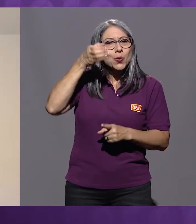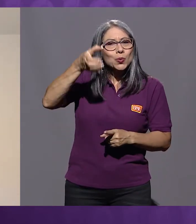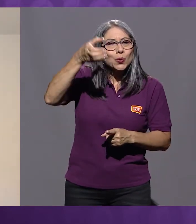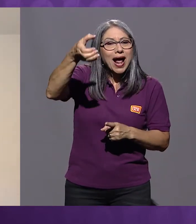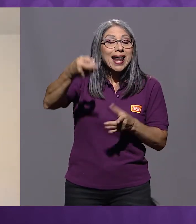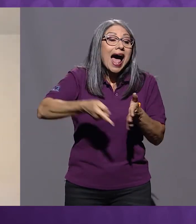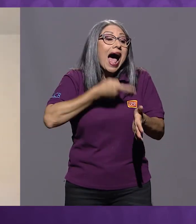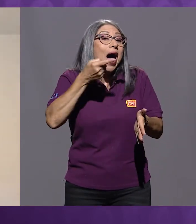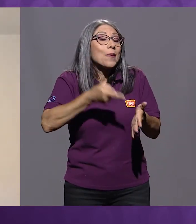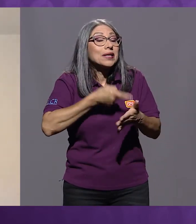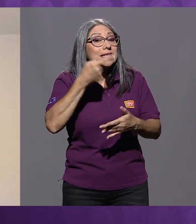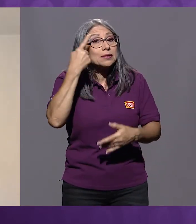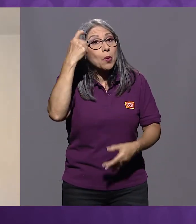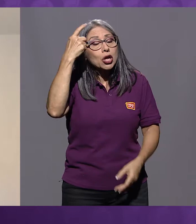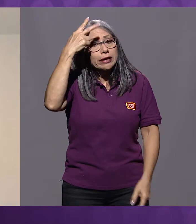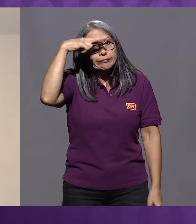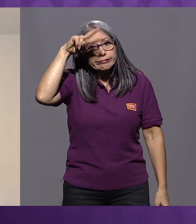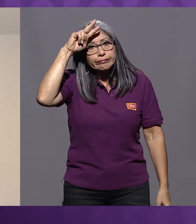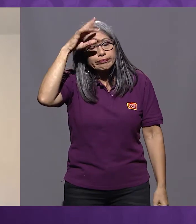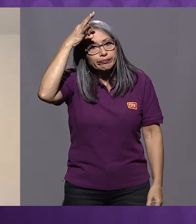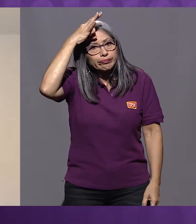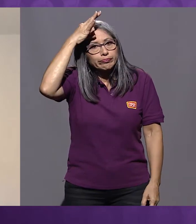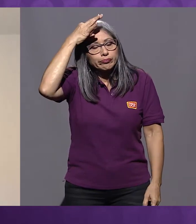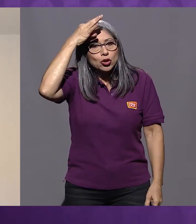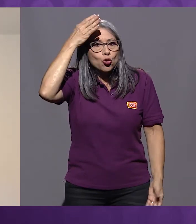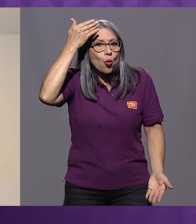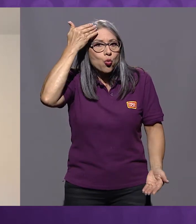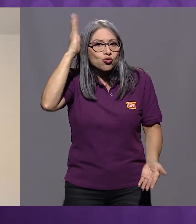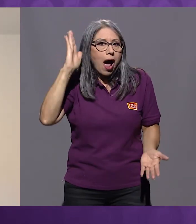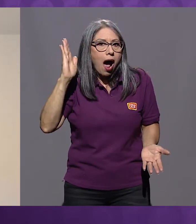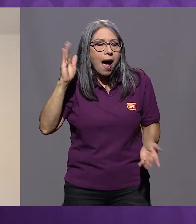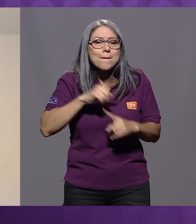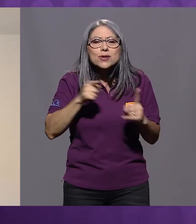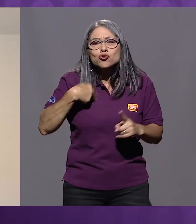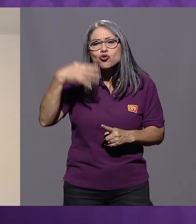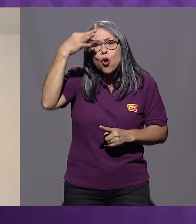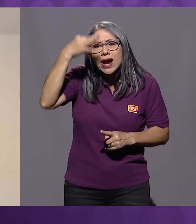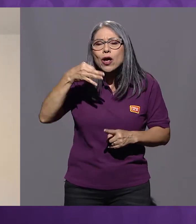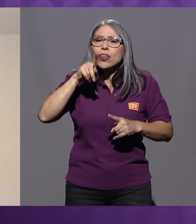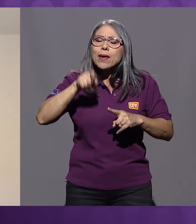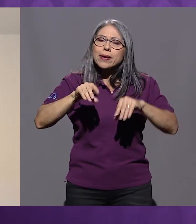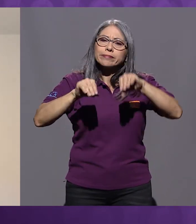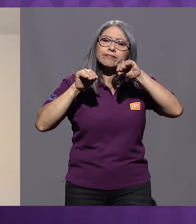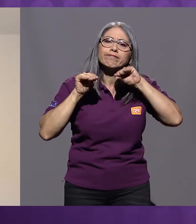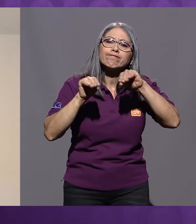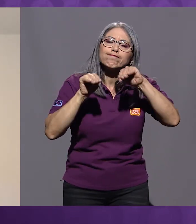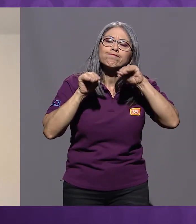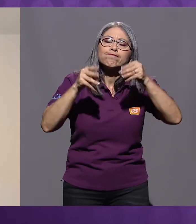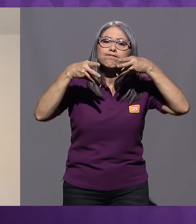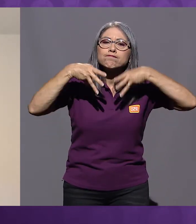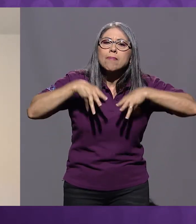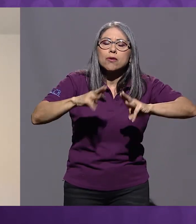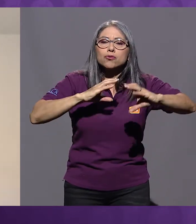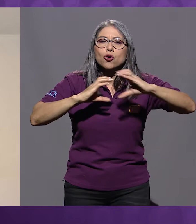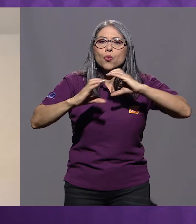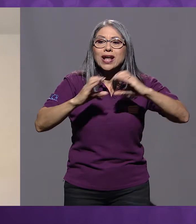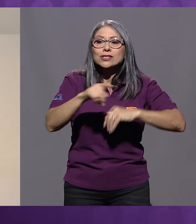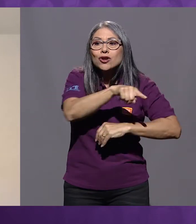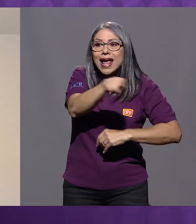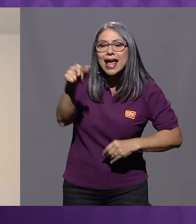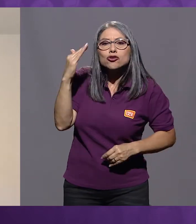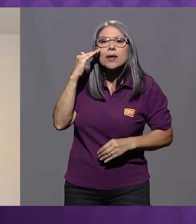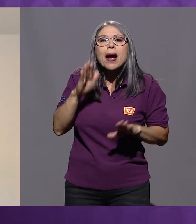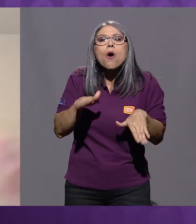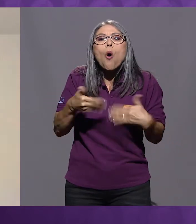otras veces por ignorancia, yo creo que hay que educar mucho a los medios de comunicación en temas de cómo